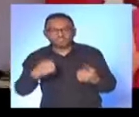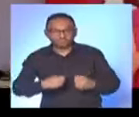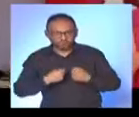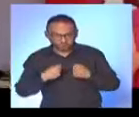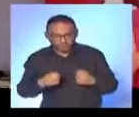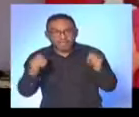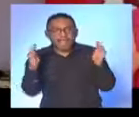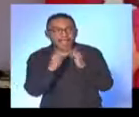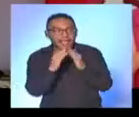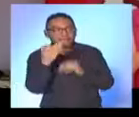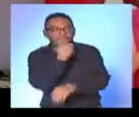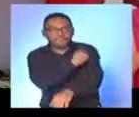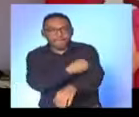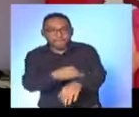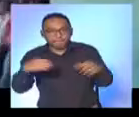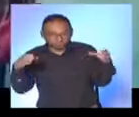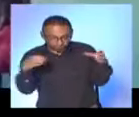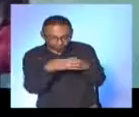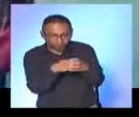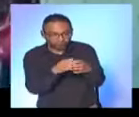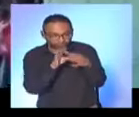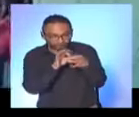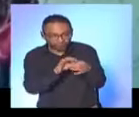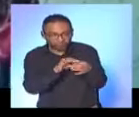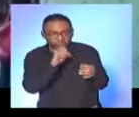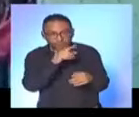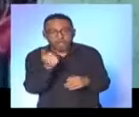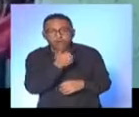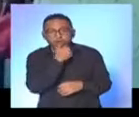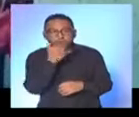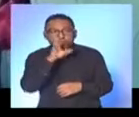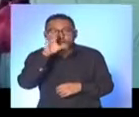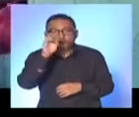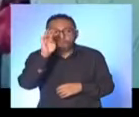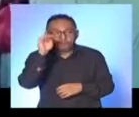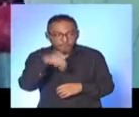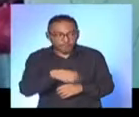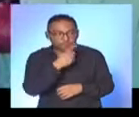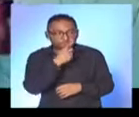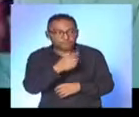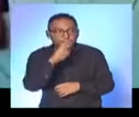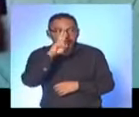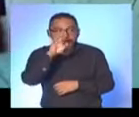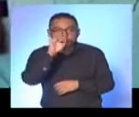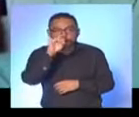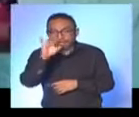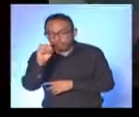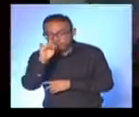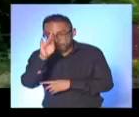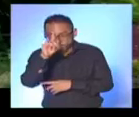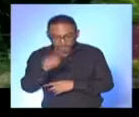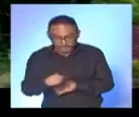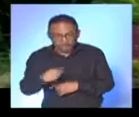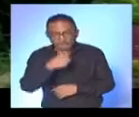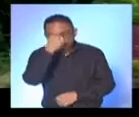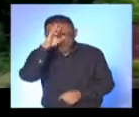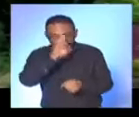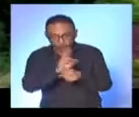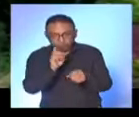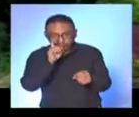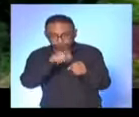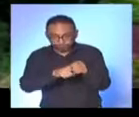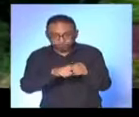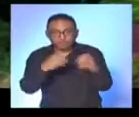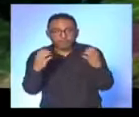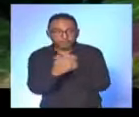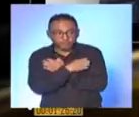son los mensajes esenciales del video que realizaron los alumnos del COBAEM, señaló Roberto Ambriz Mendoza, director de vinculación y extensión